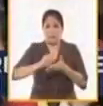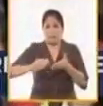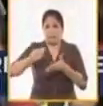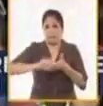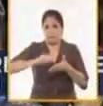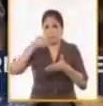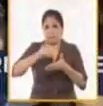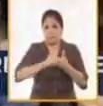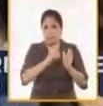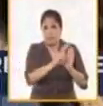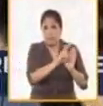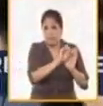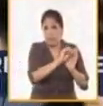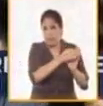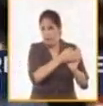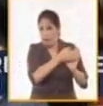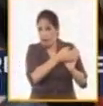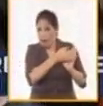periodo